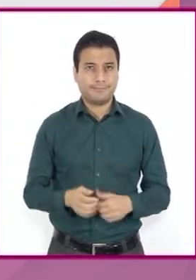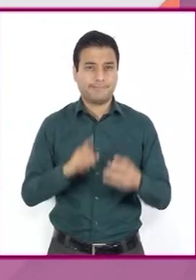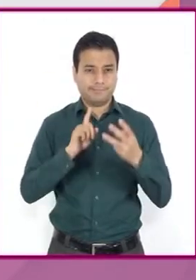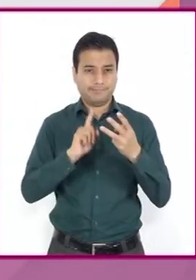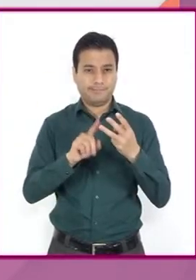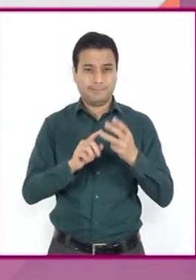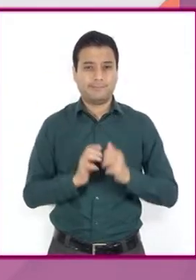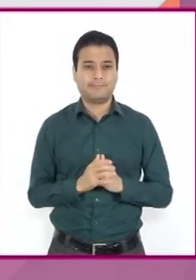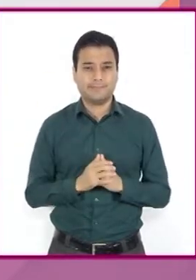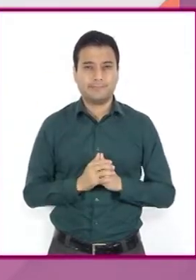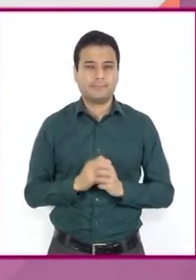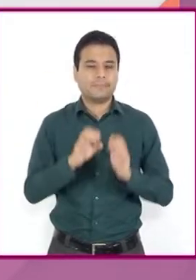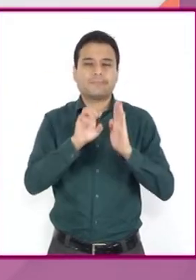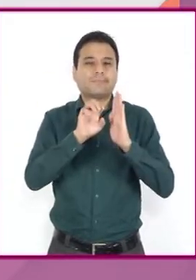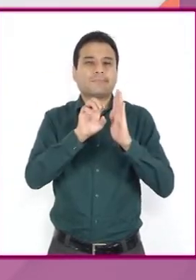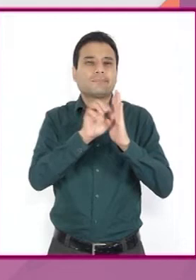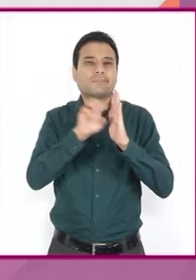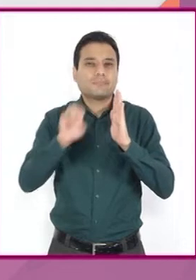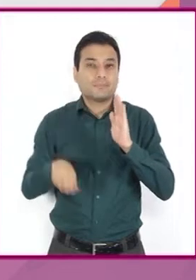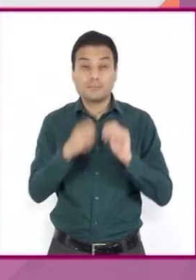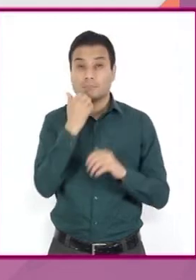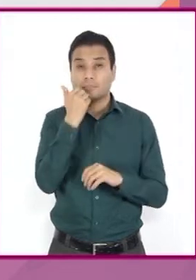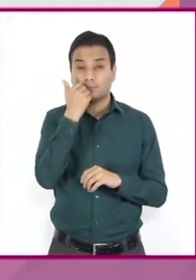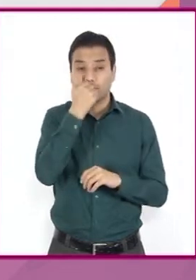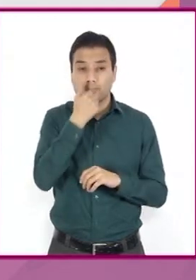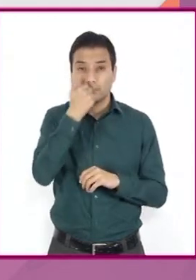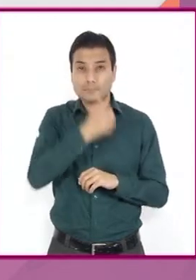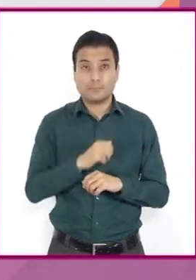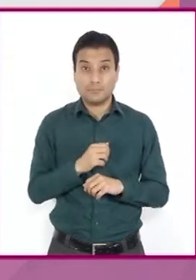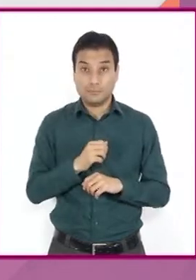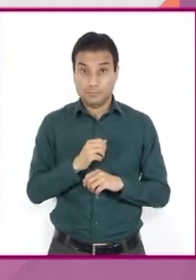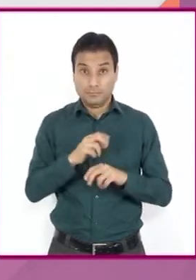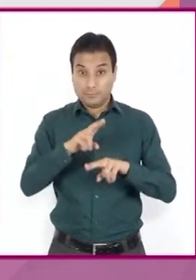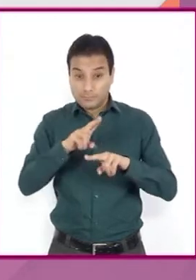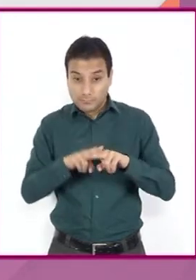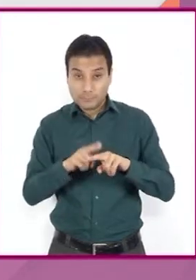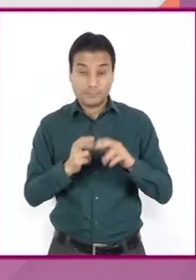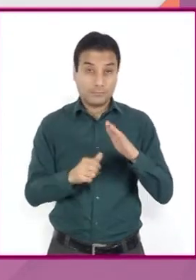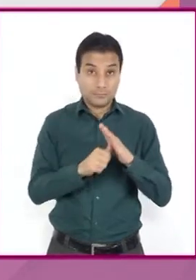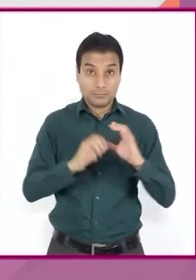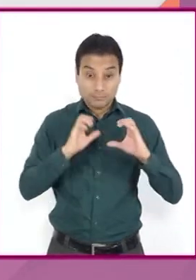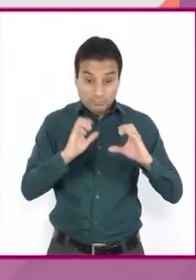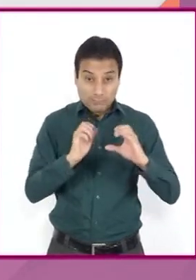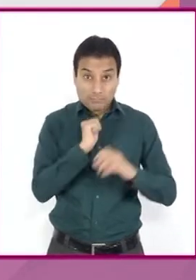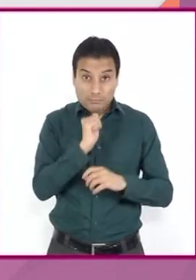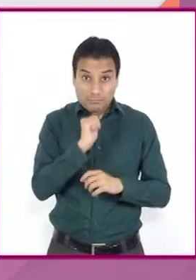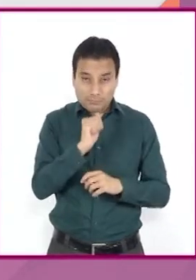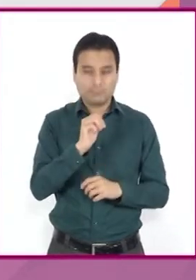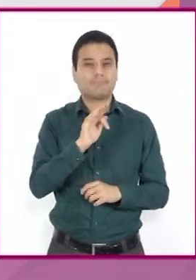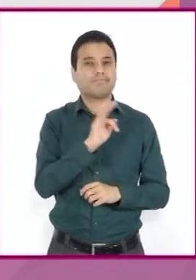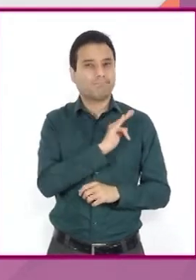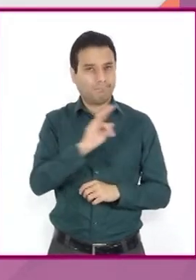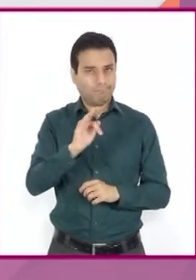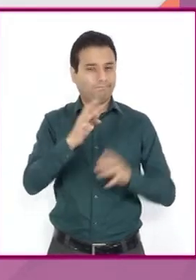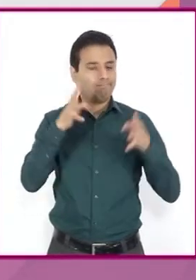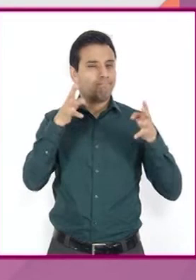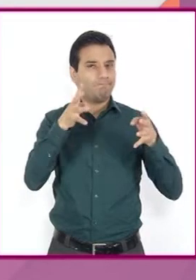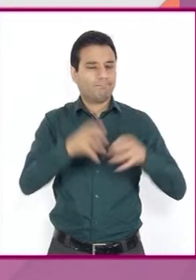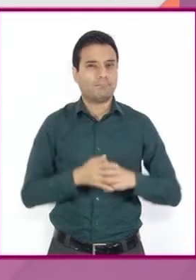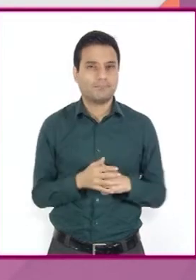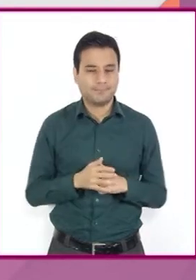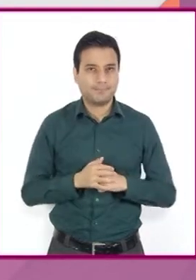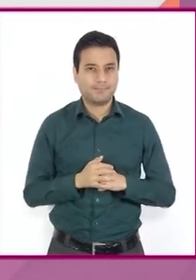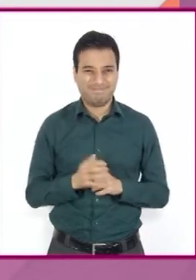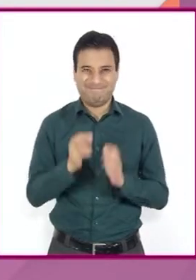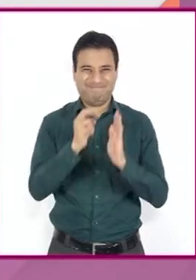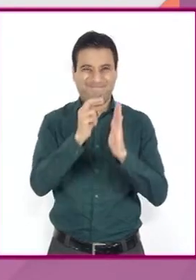3. En caso de que el alumno no cuide el mobiliario escolar, se le llamará la atención. Puesto que los reglamentos